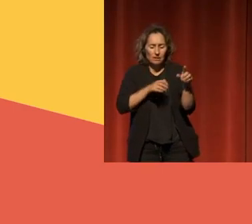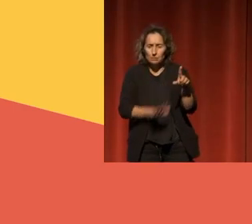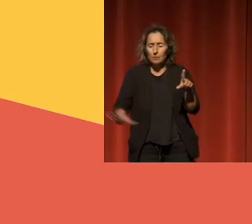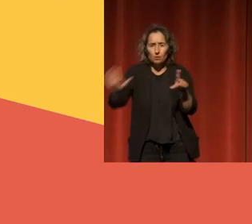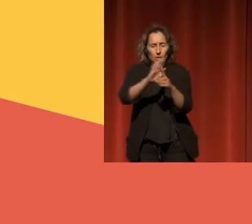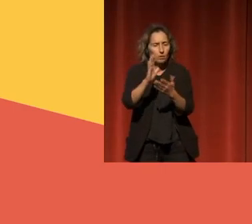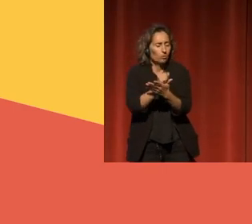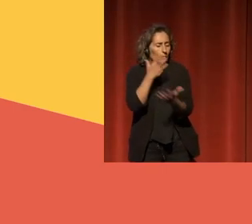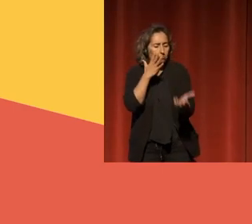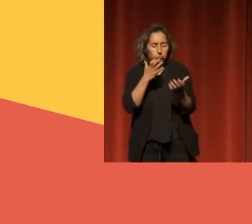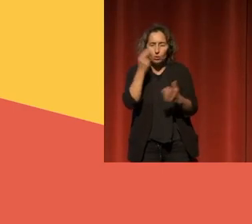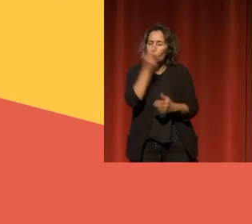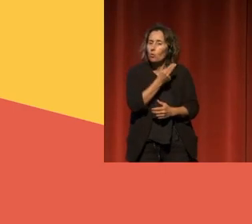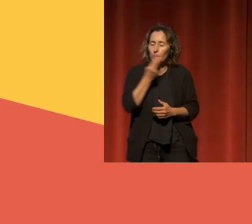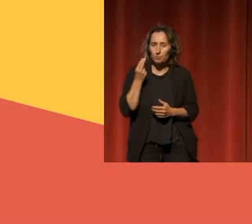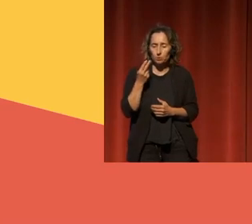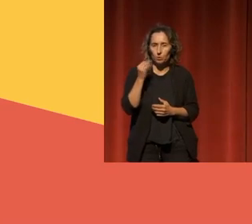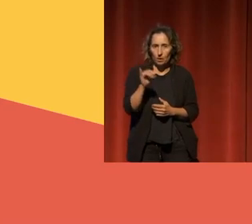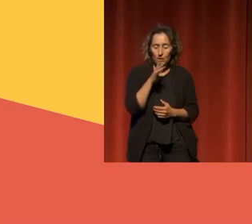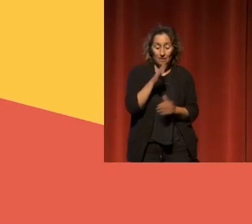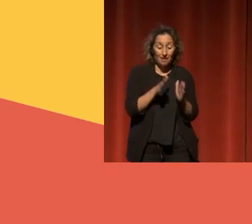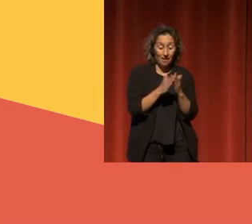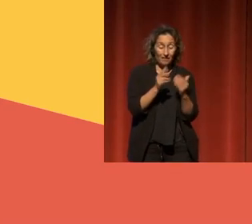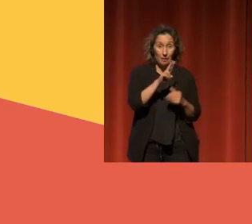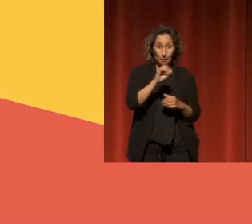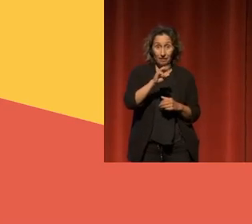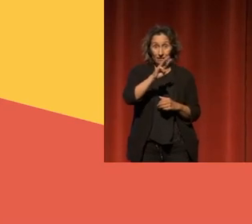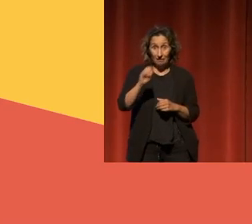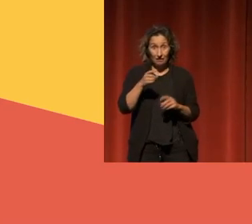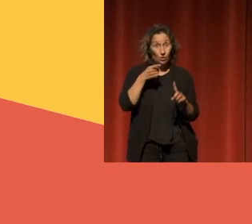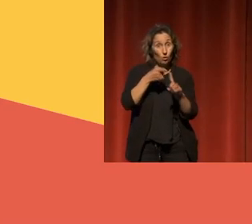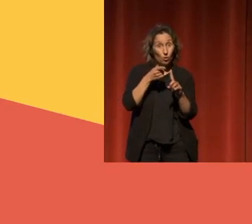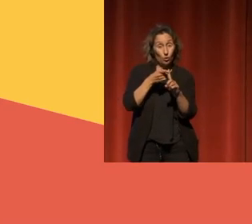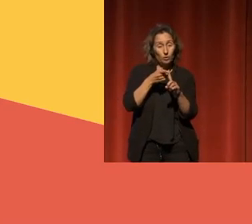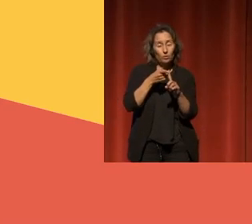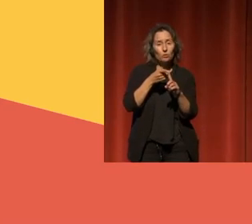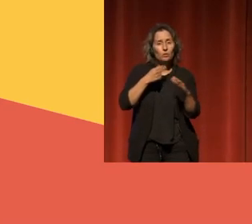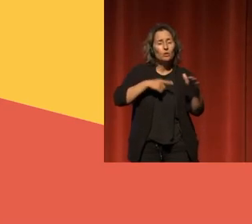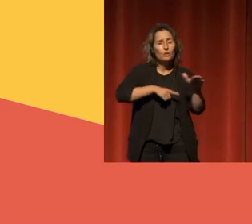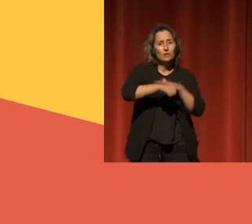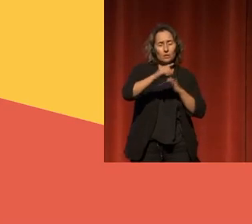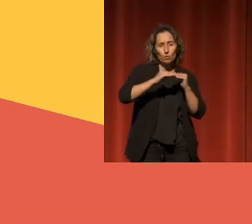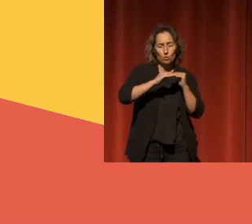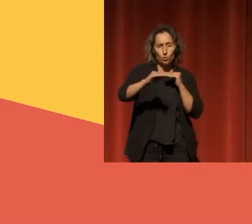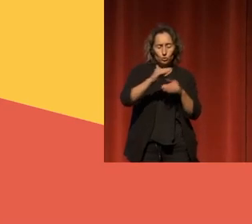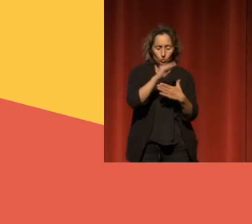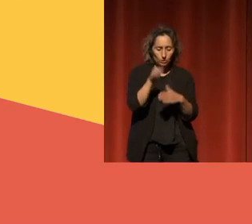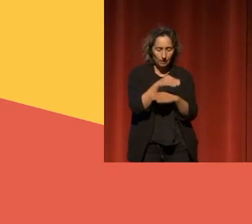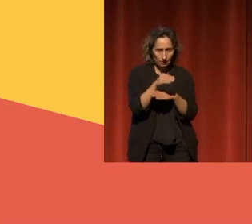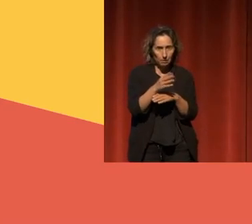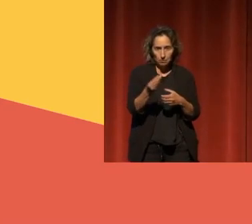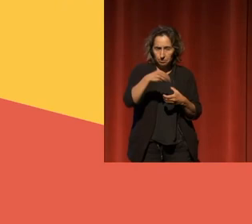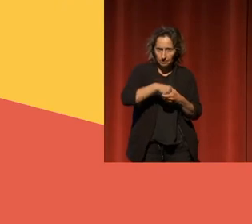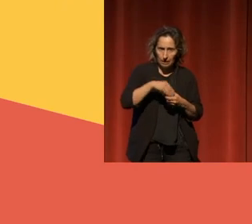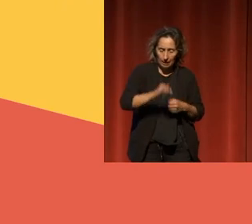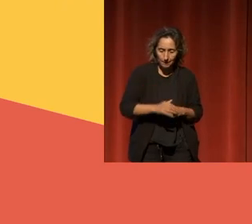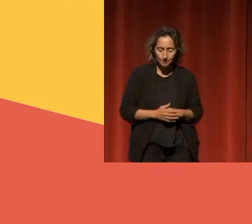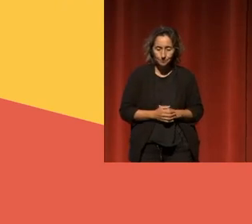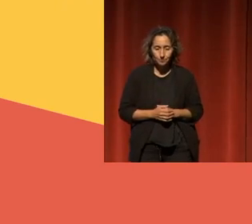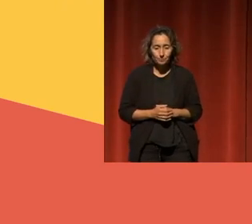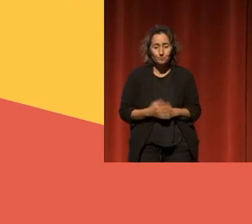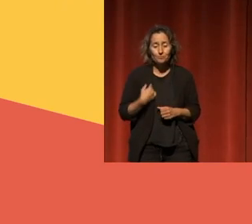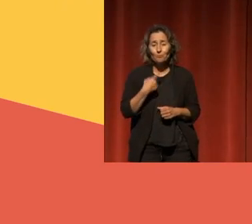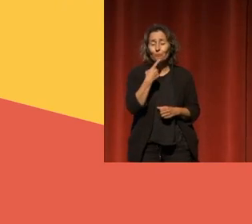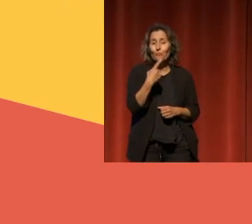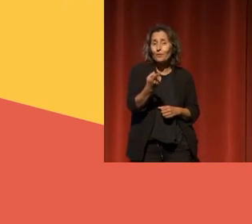españolas en la agenda 2030 en los objetivos de desarrollo sostenible y finalmente me gustaría también